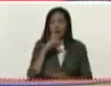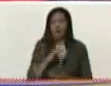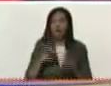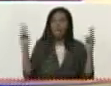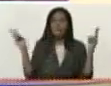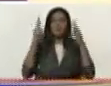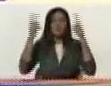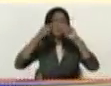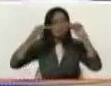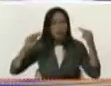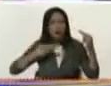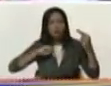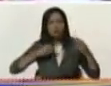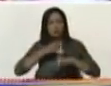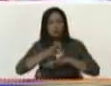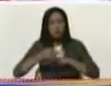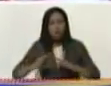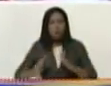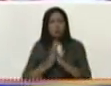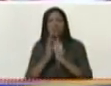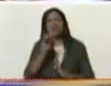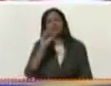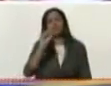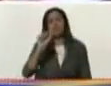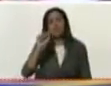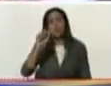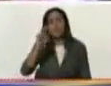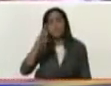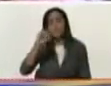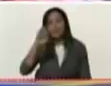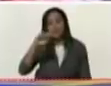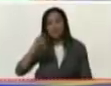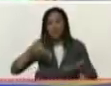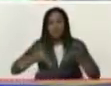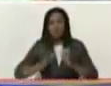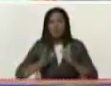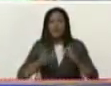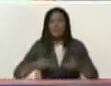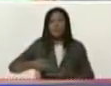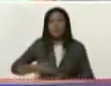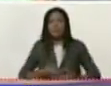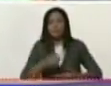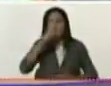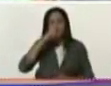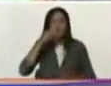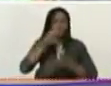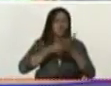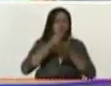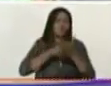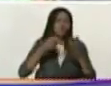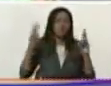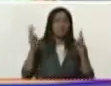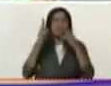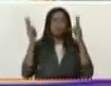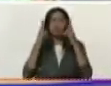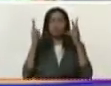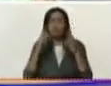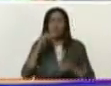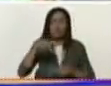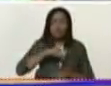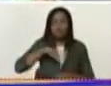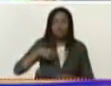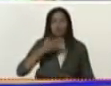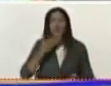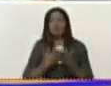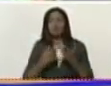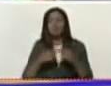Victoria de paz, estamos en el municipio Santiago Mariño, desde la cuna de la revolución, Samán de Güere, por un año de lucha, de batalla y de victoria. Desde aquí te